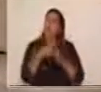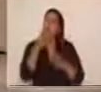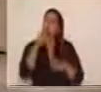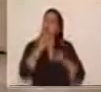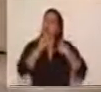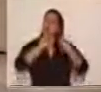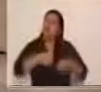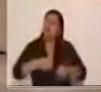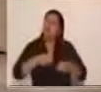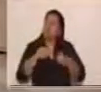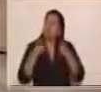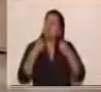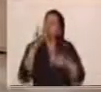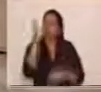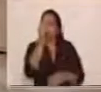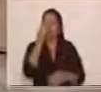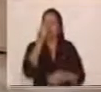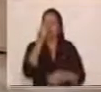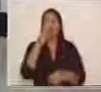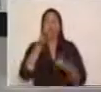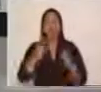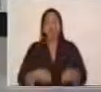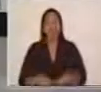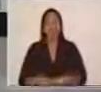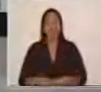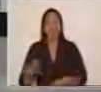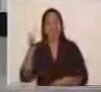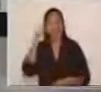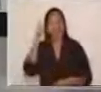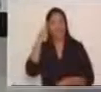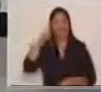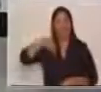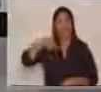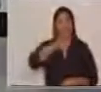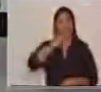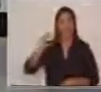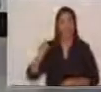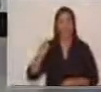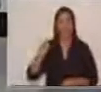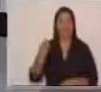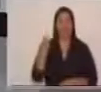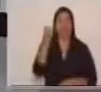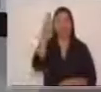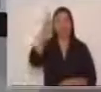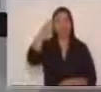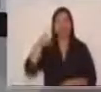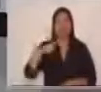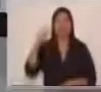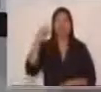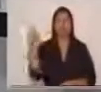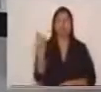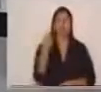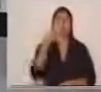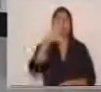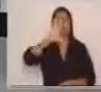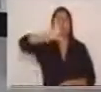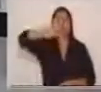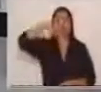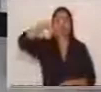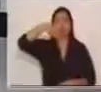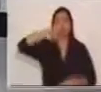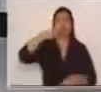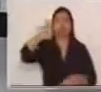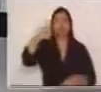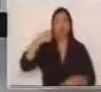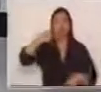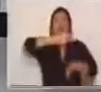logrado alcanzar. Recuerda, en este mes tenemos fechas importantes. El 5 de junio, el Día